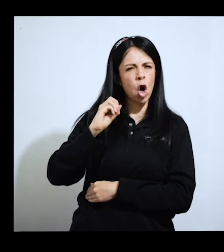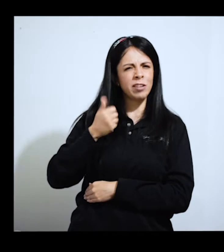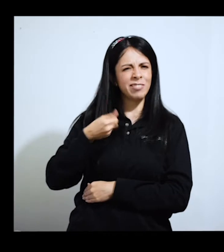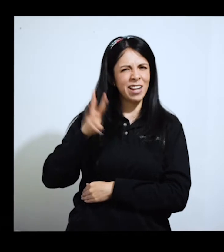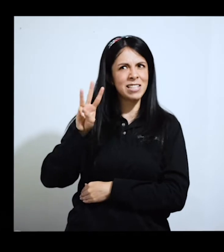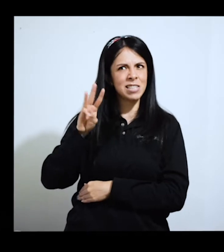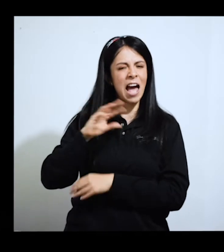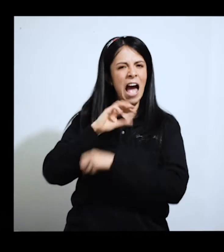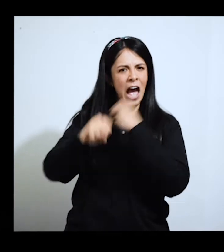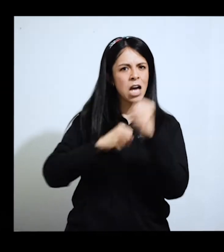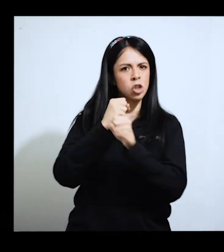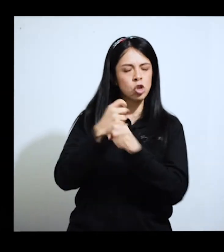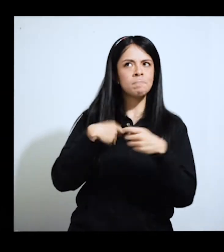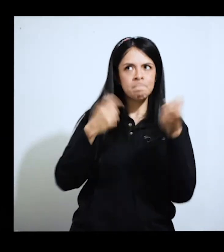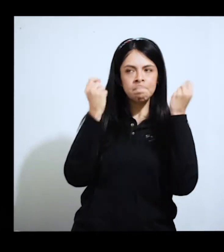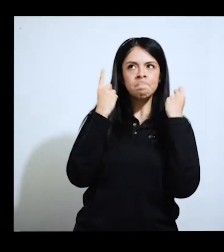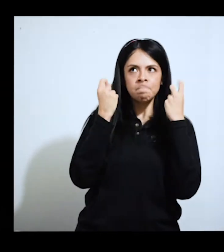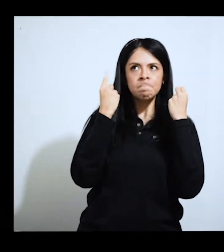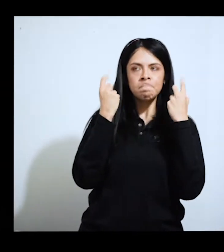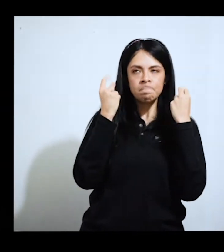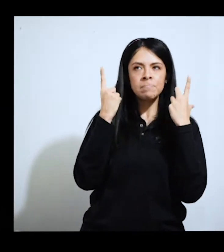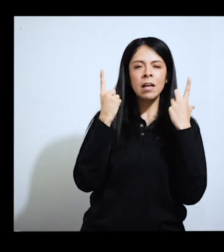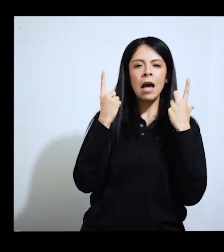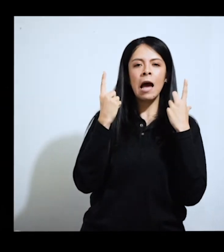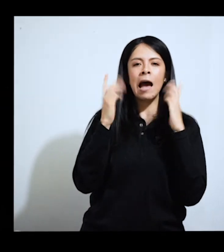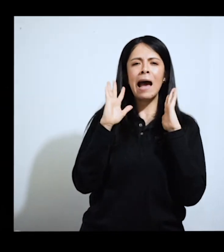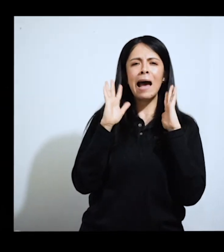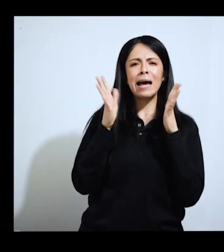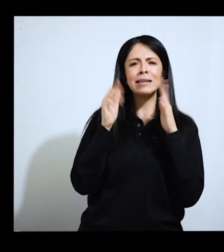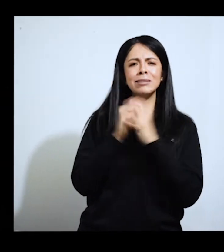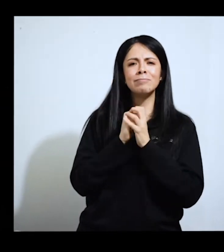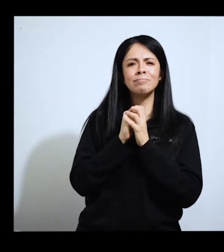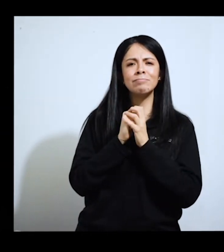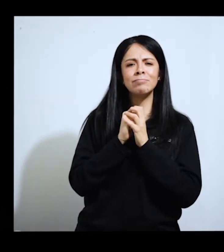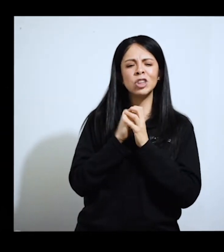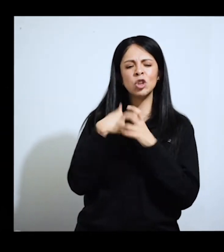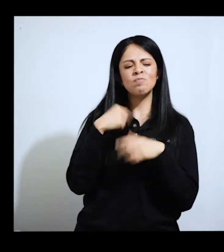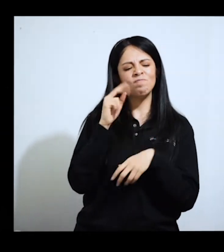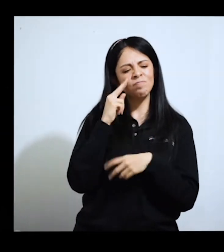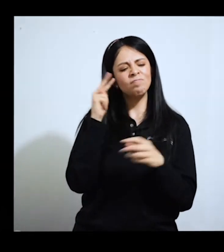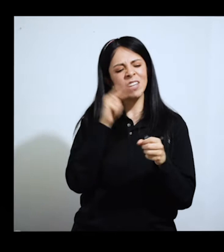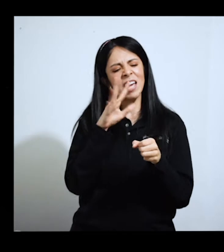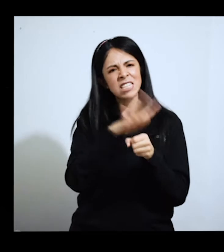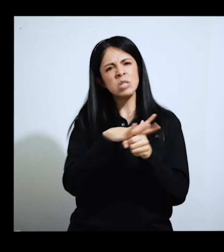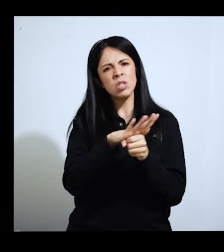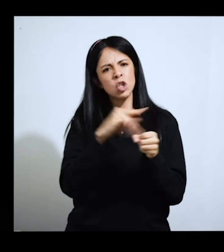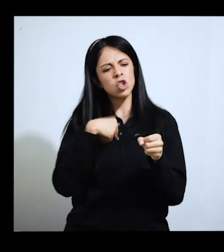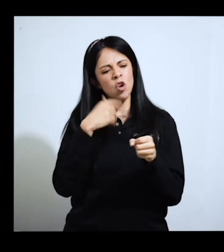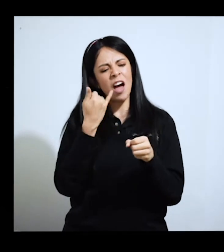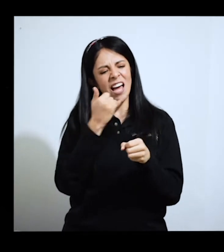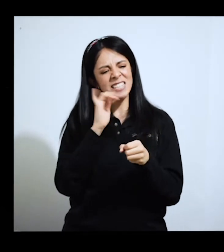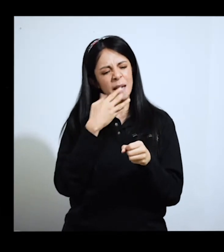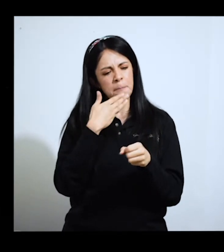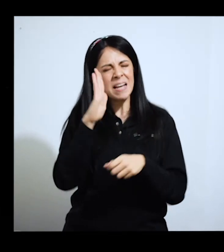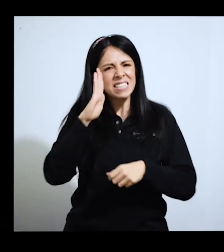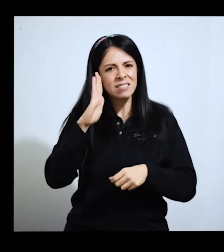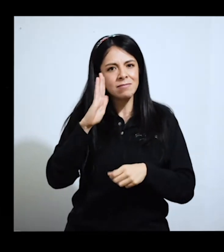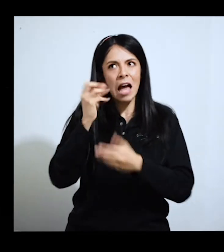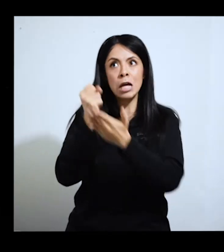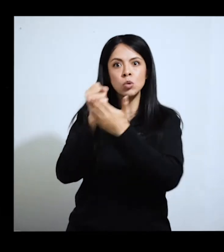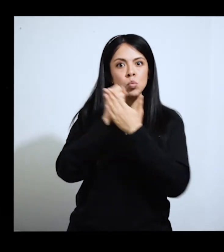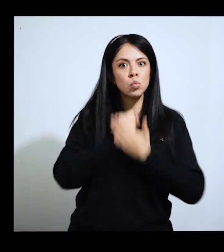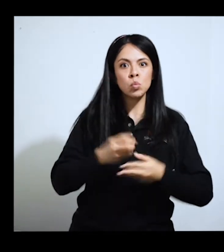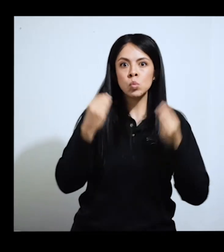12, 13 años, que yo ya entendía un poco más, el saber que eso también iba a pasar me